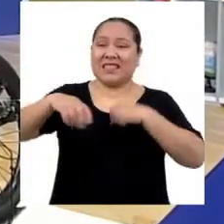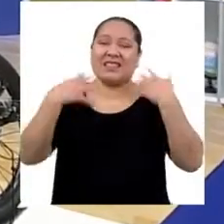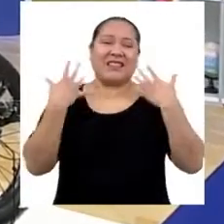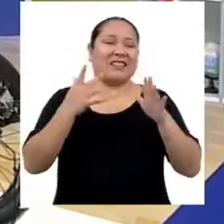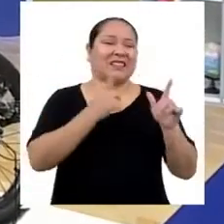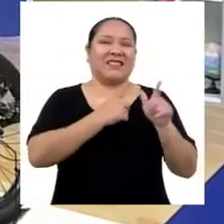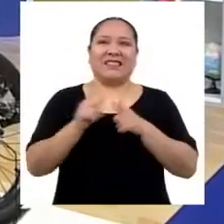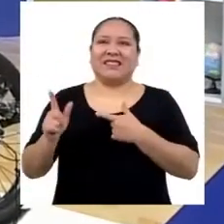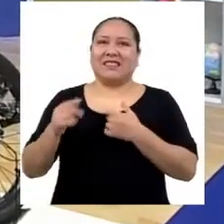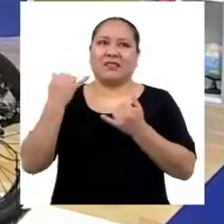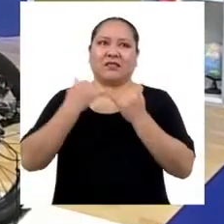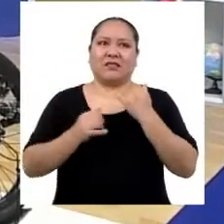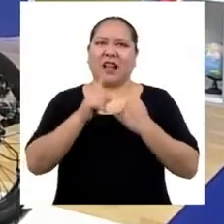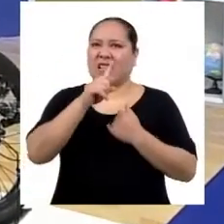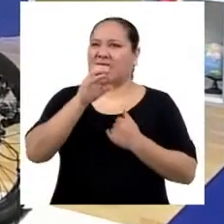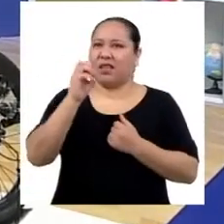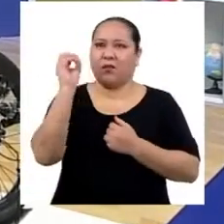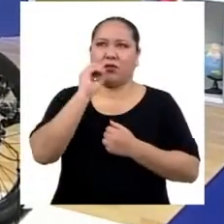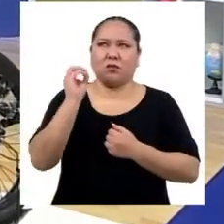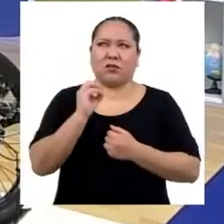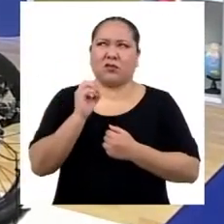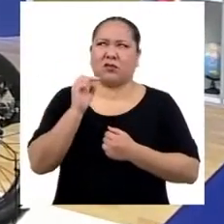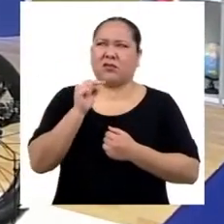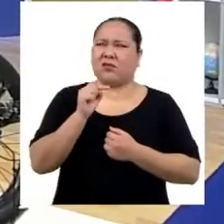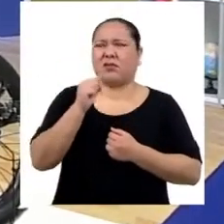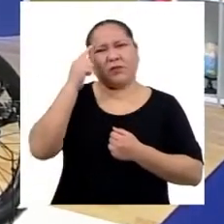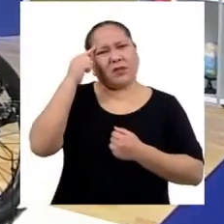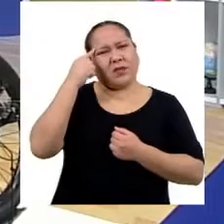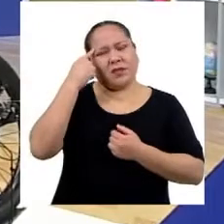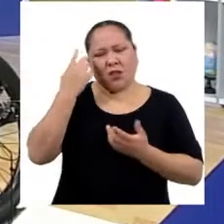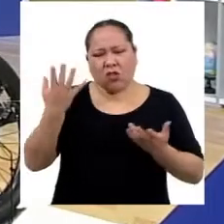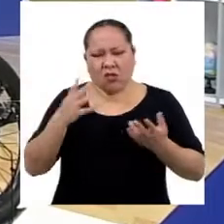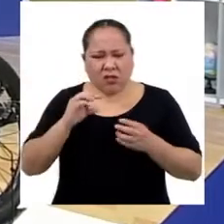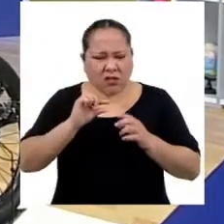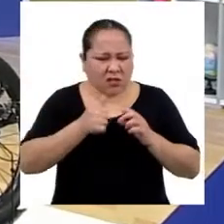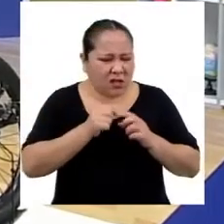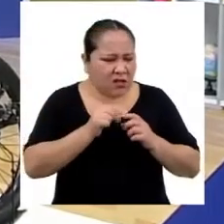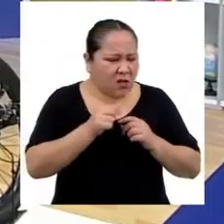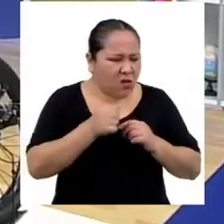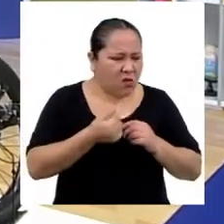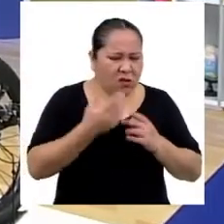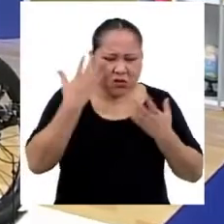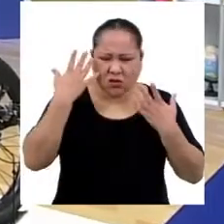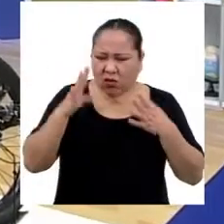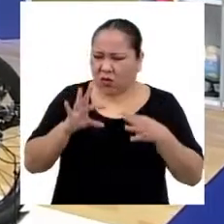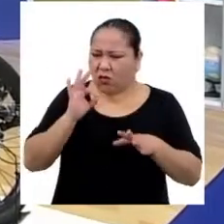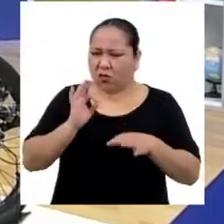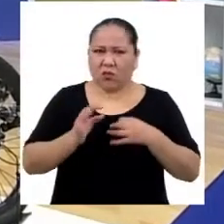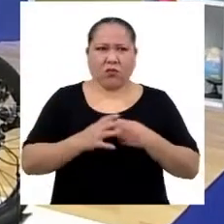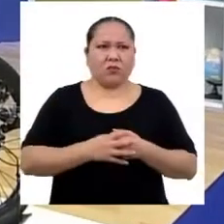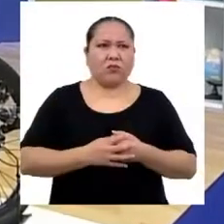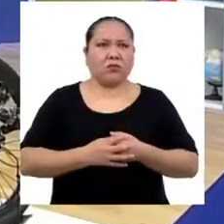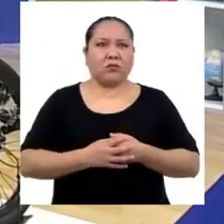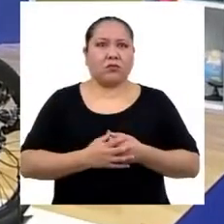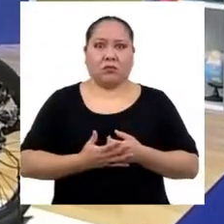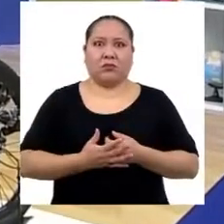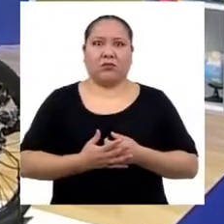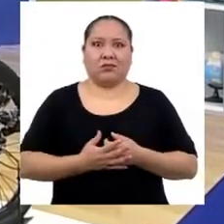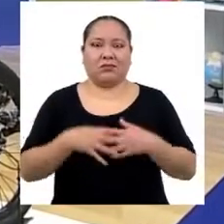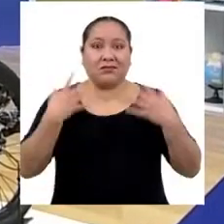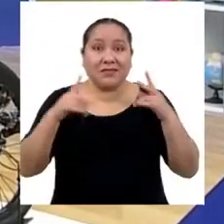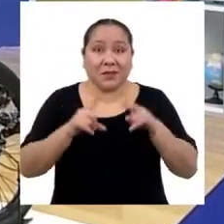100%. O eso creo. Pero, ¿dónde está esa tuerca? No la encuentro. Uy,